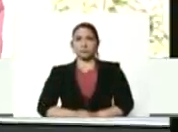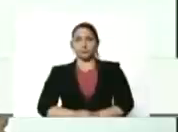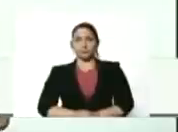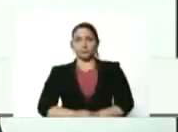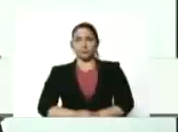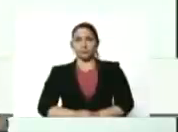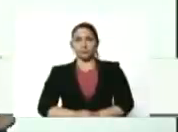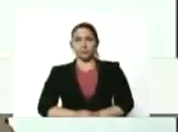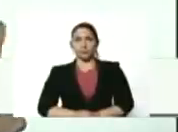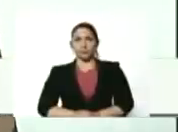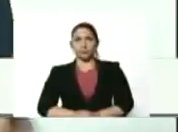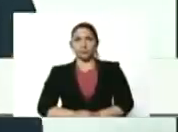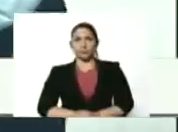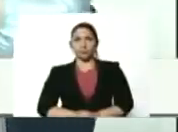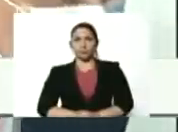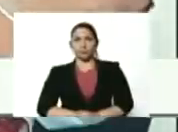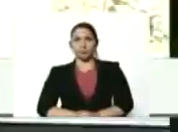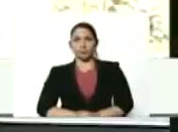Dagoberto Rodríguez,